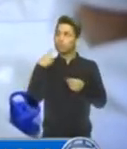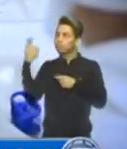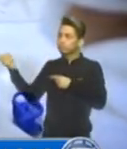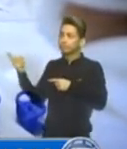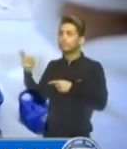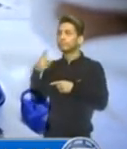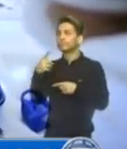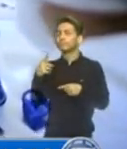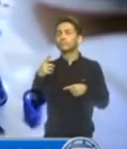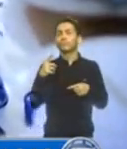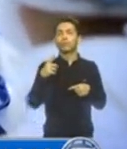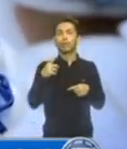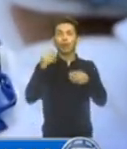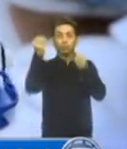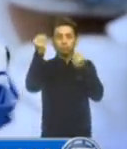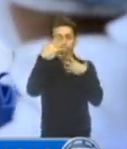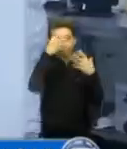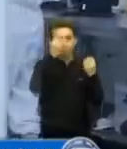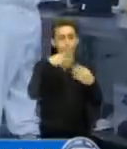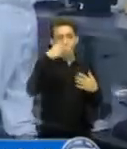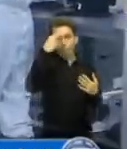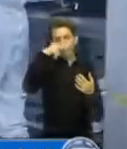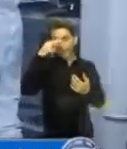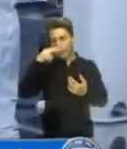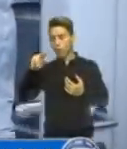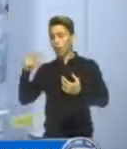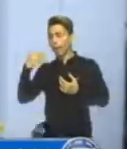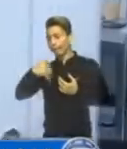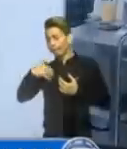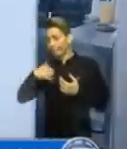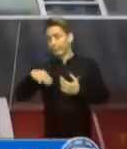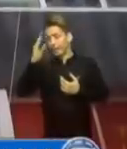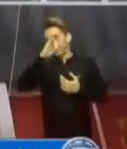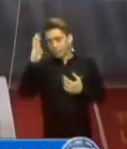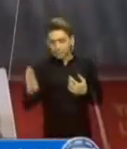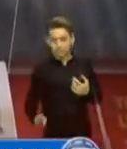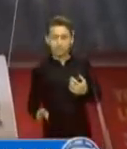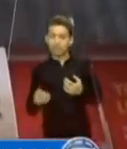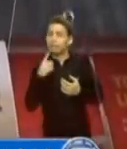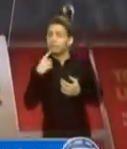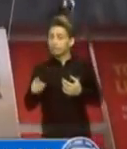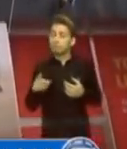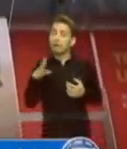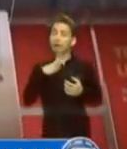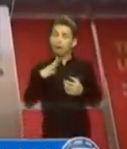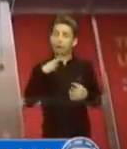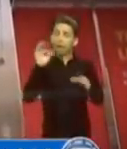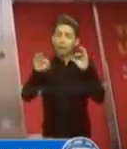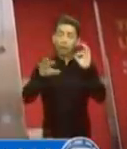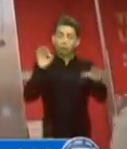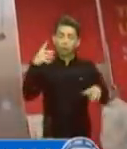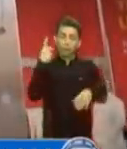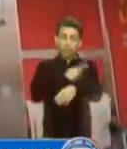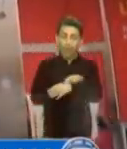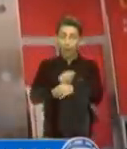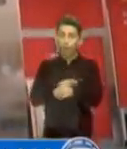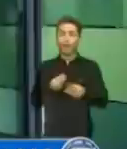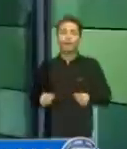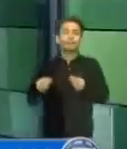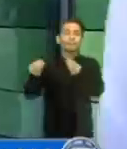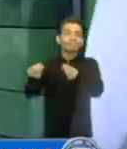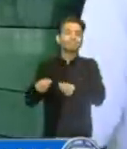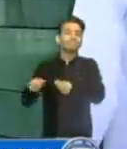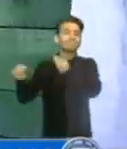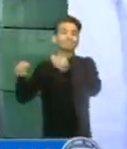información de México, Argentina y Brasil, que hay algunas dosis que han sido ofrecidas a través de